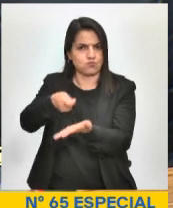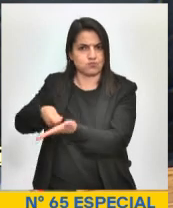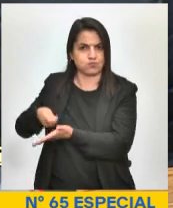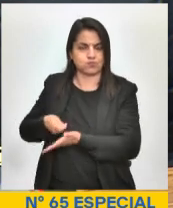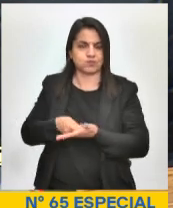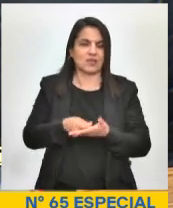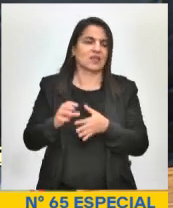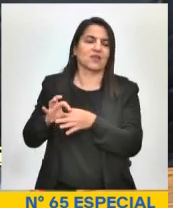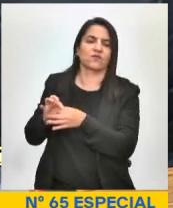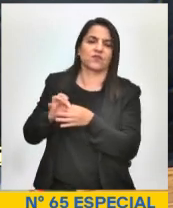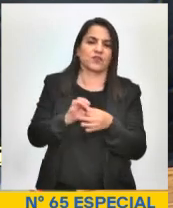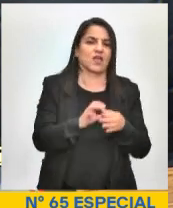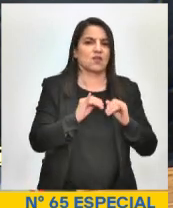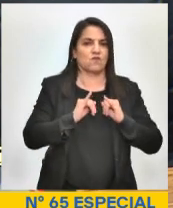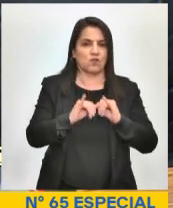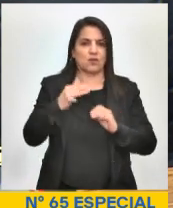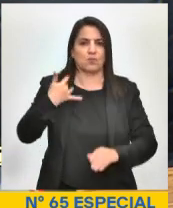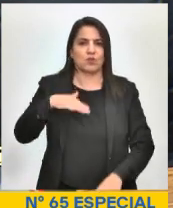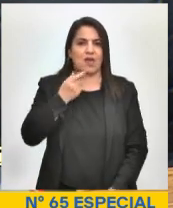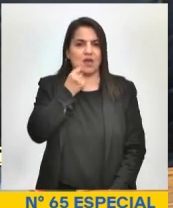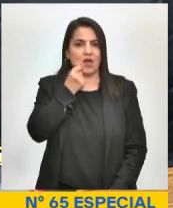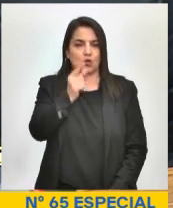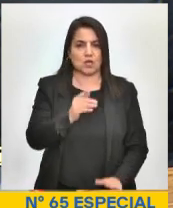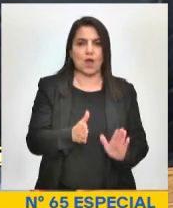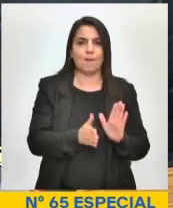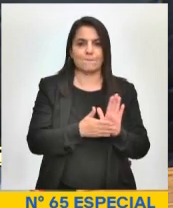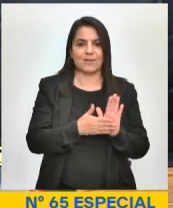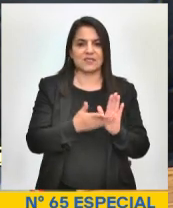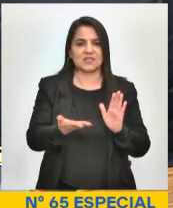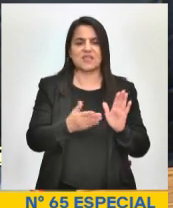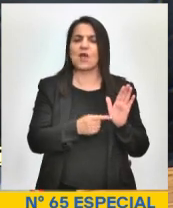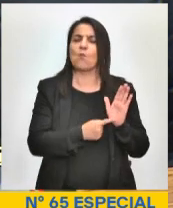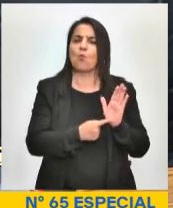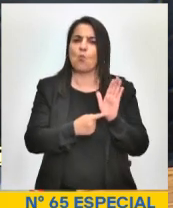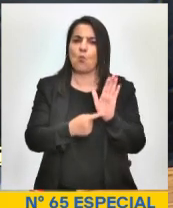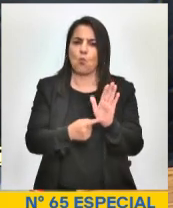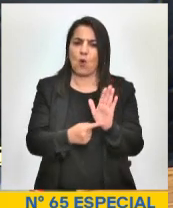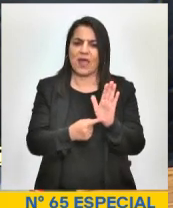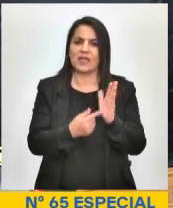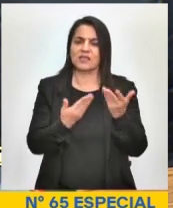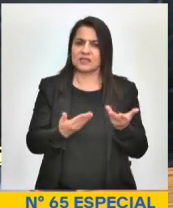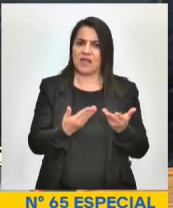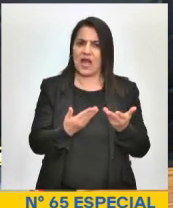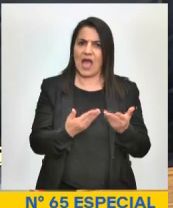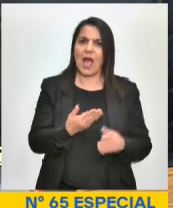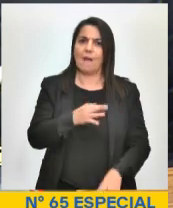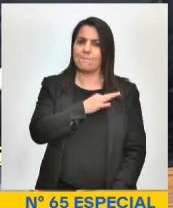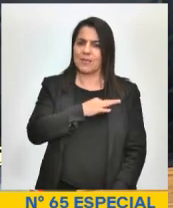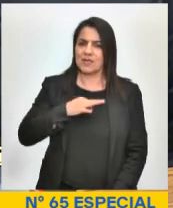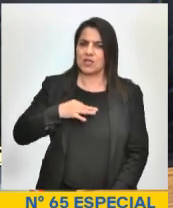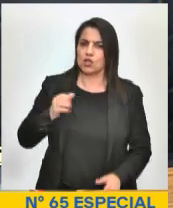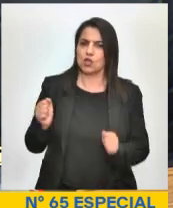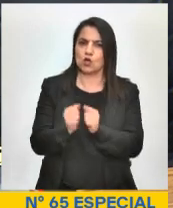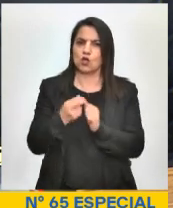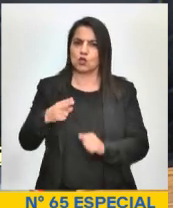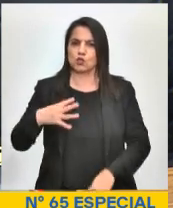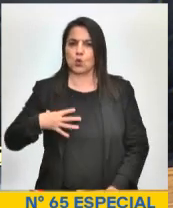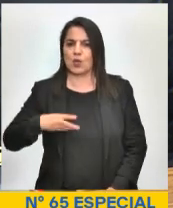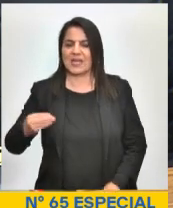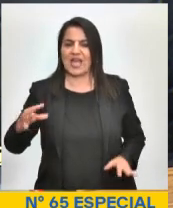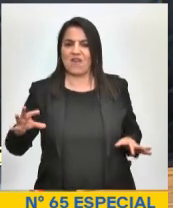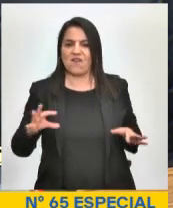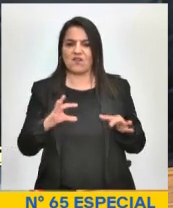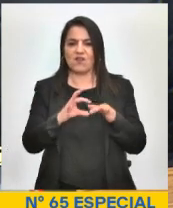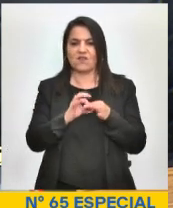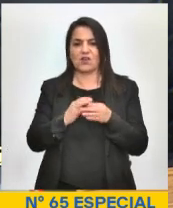relevante en la acusación que se presenta y genera indicios de saber entre el acusado y su descendiente, hecho que lo vinculó directamente en una causal